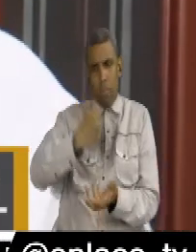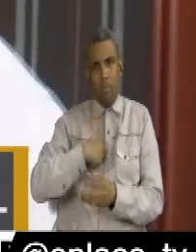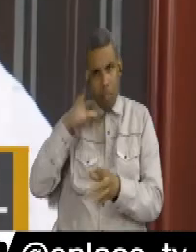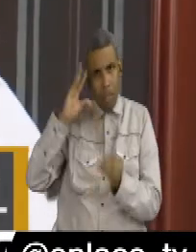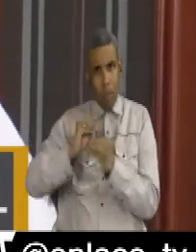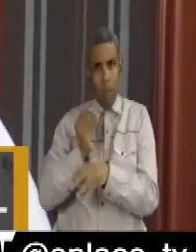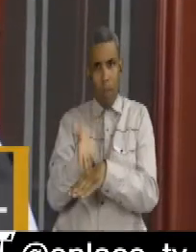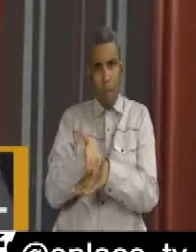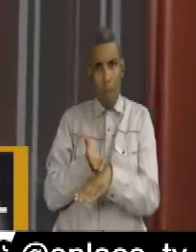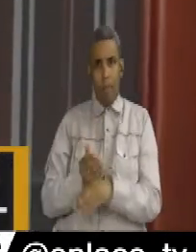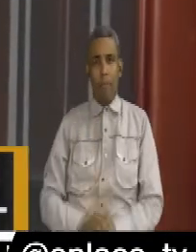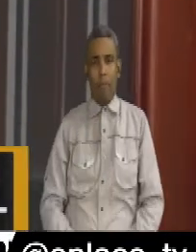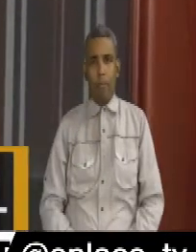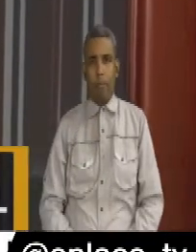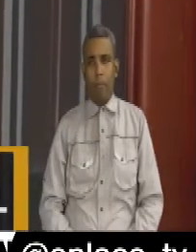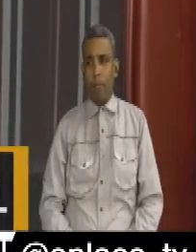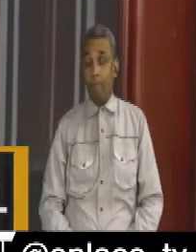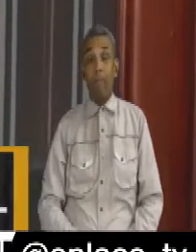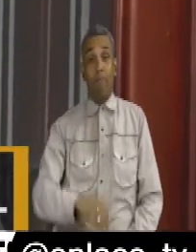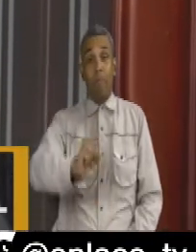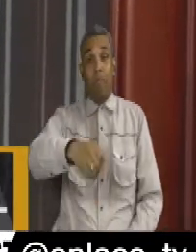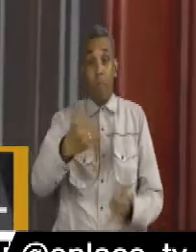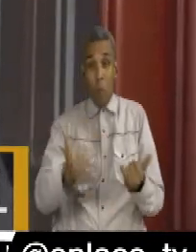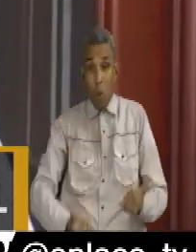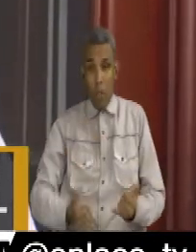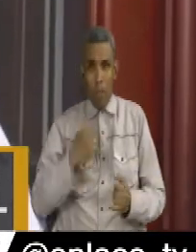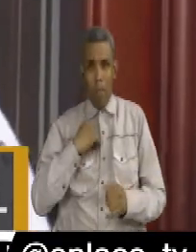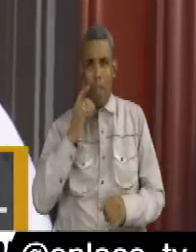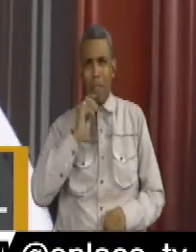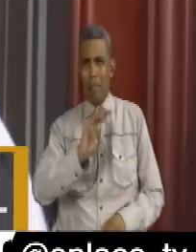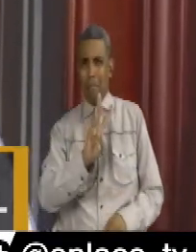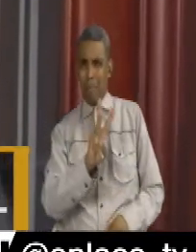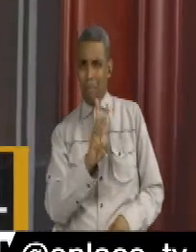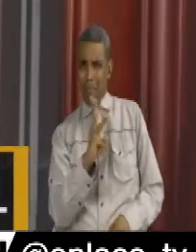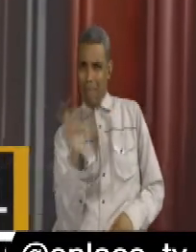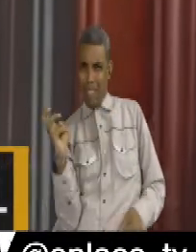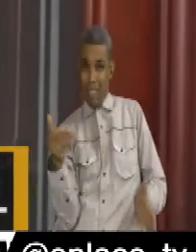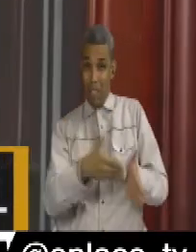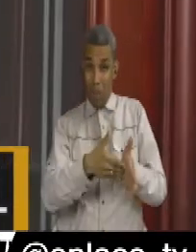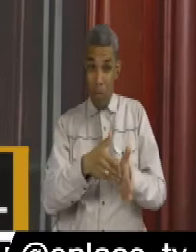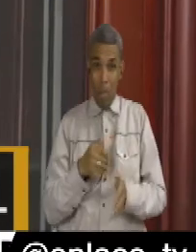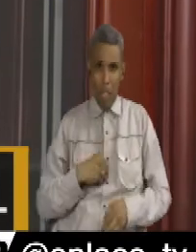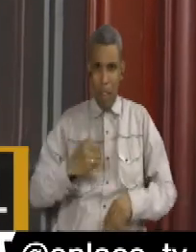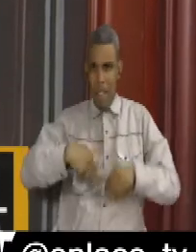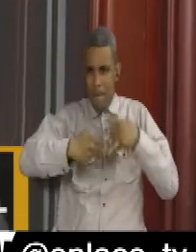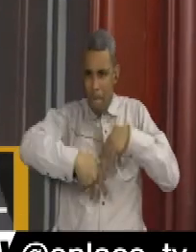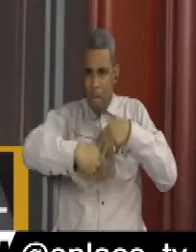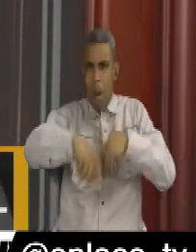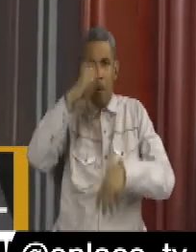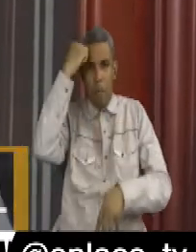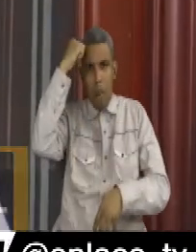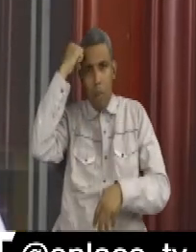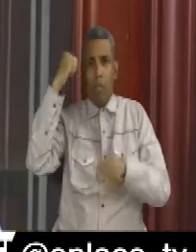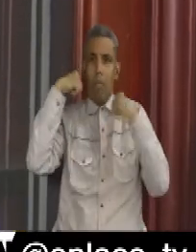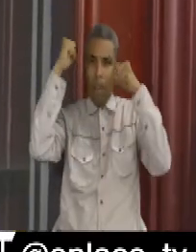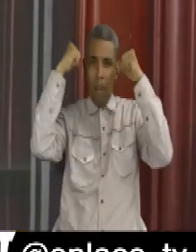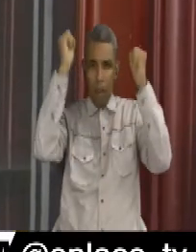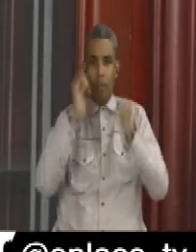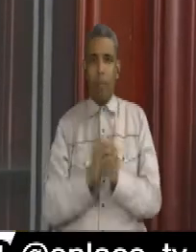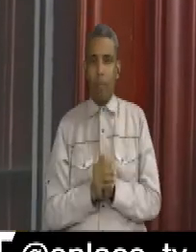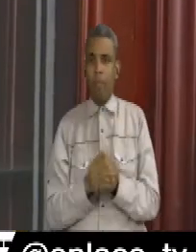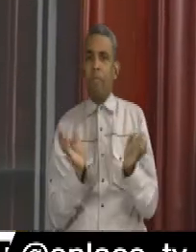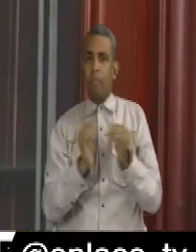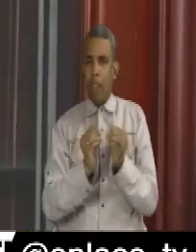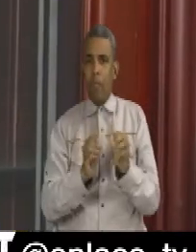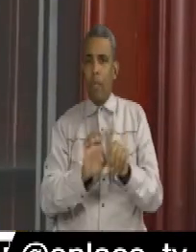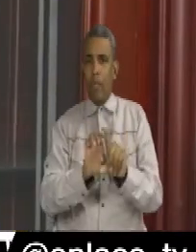300 mil, marcharon por las principales calles reclamando que se haga efectivo esta petición de FECODE. Continúen ustedes con más información en estudio.